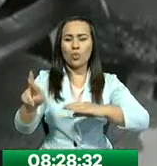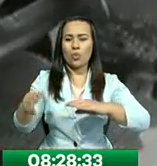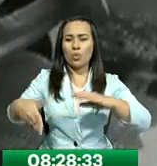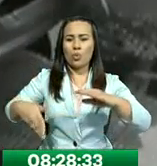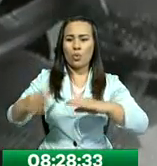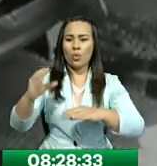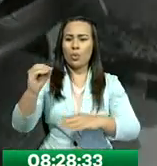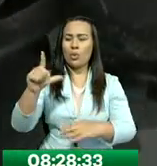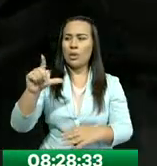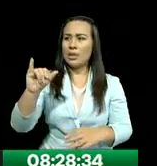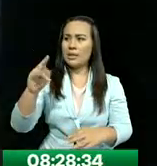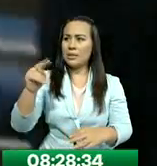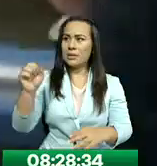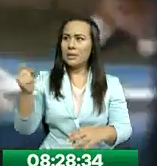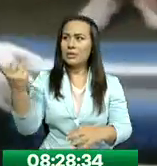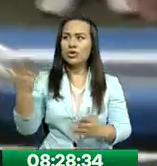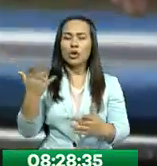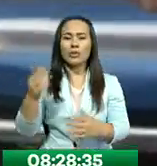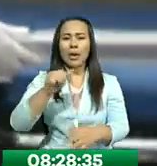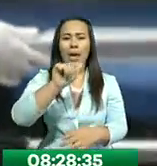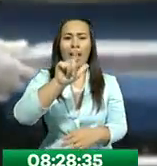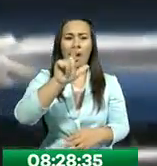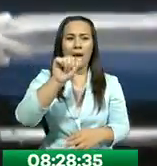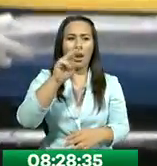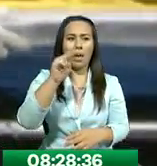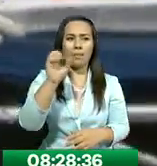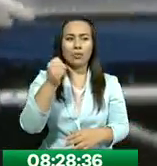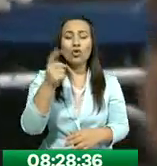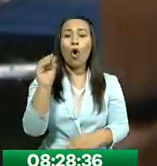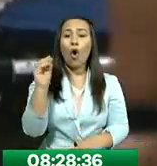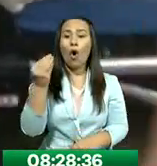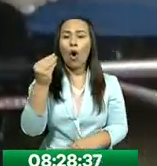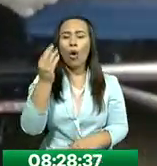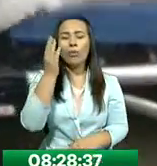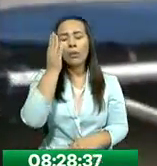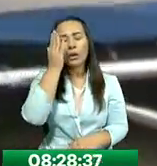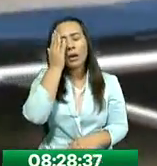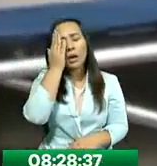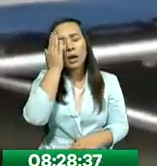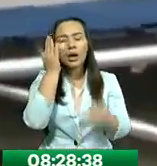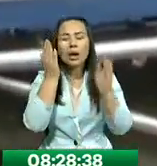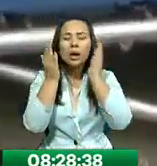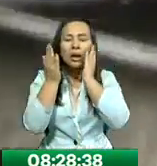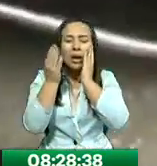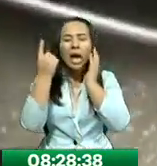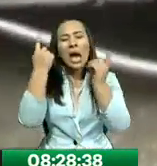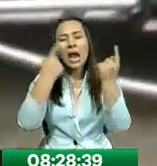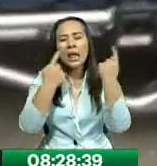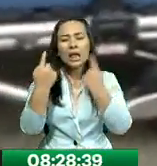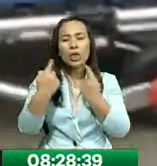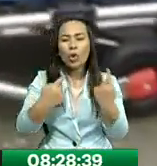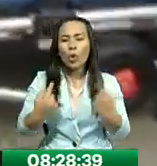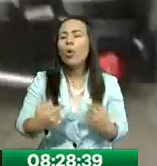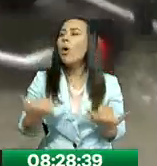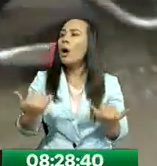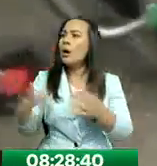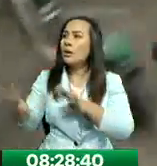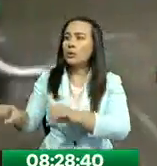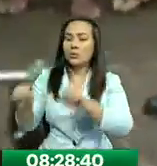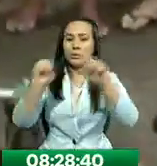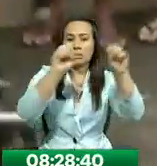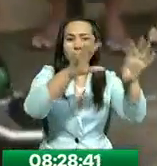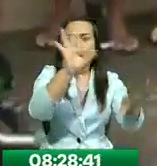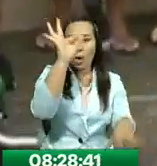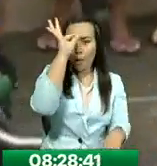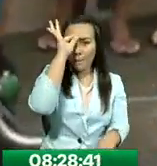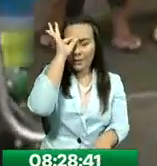en el norte de Guayaquil. De ese accidente, un adolescente resultó herido y fue trasladado a un hospital por